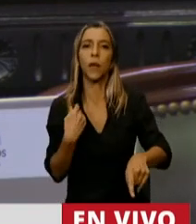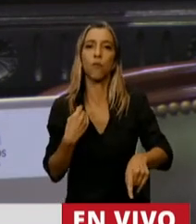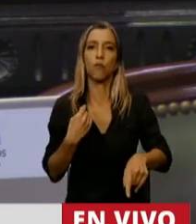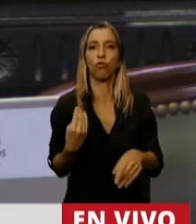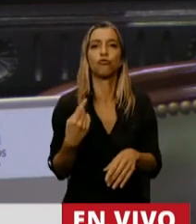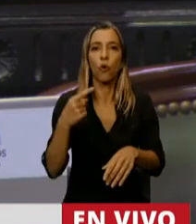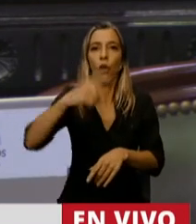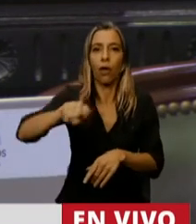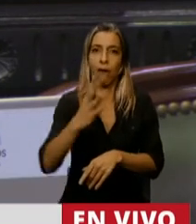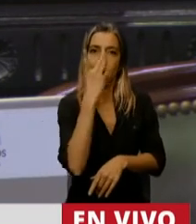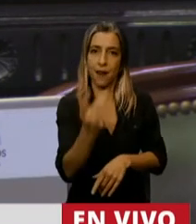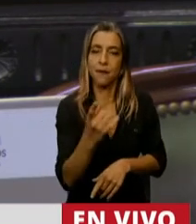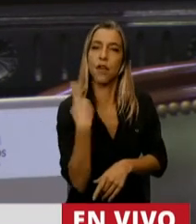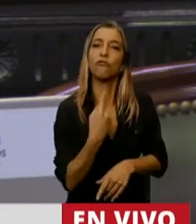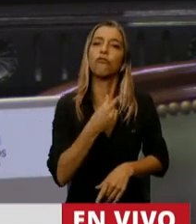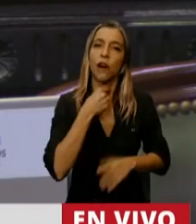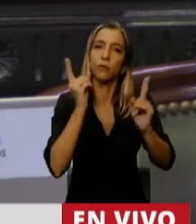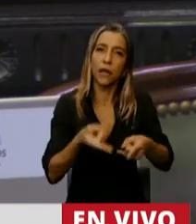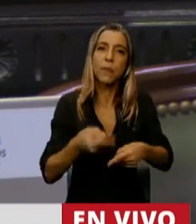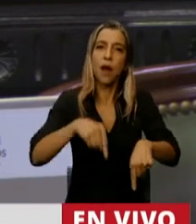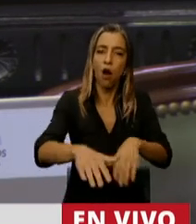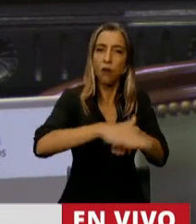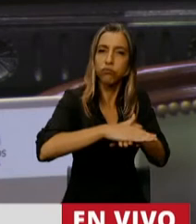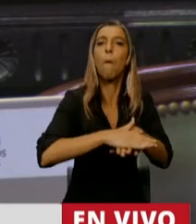pueblo, queremos dejar bases sólidas para un crecimiento